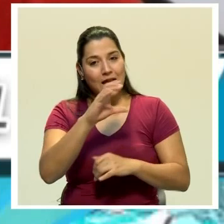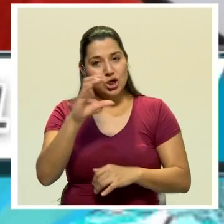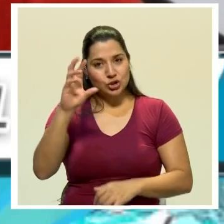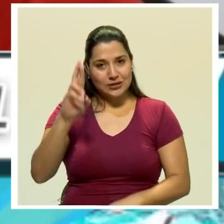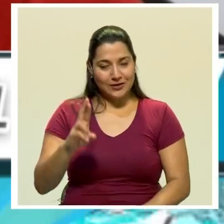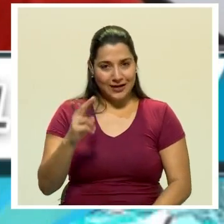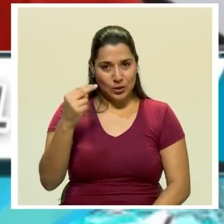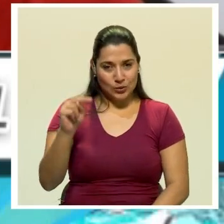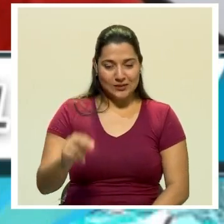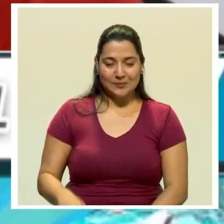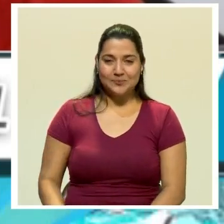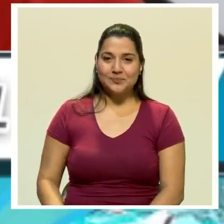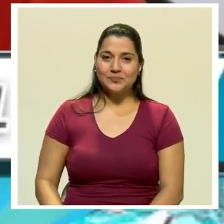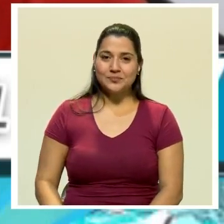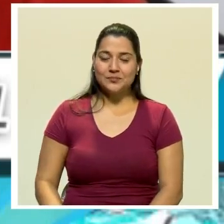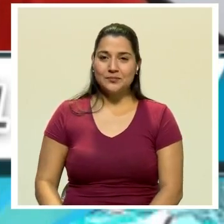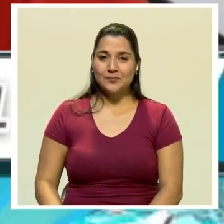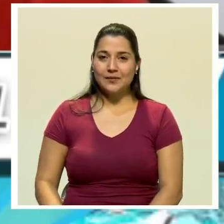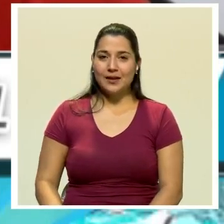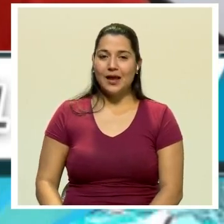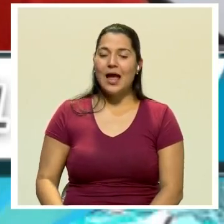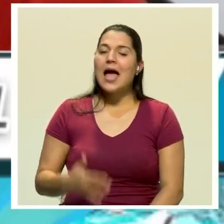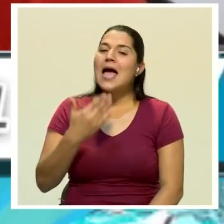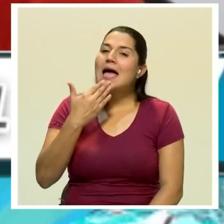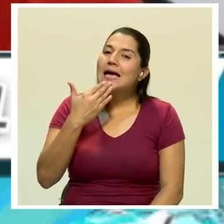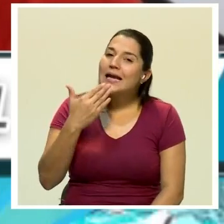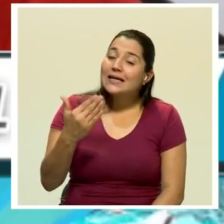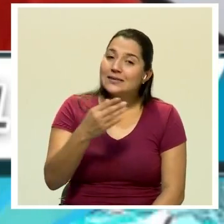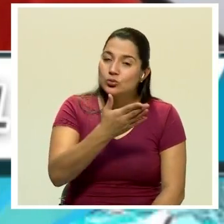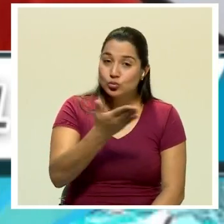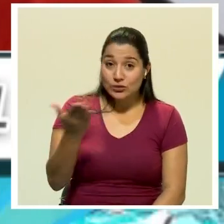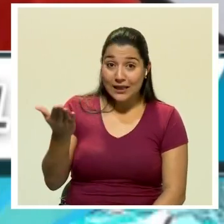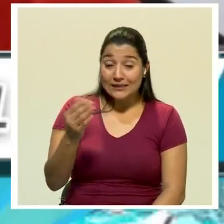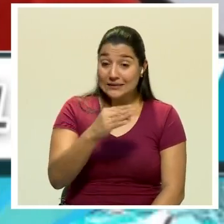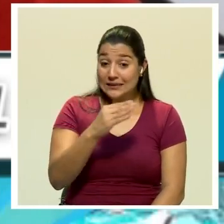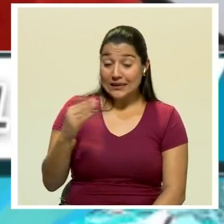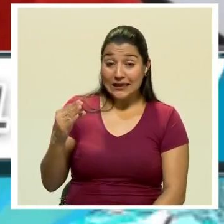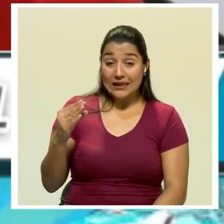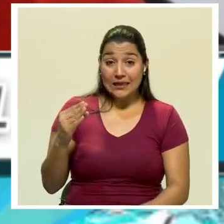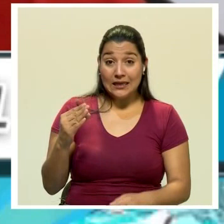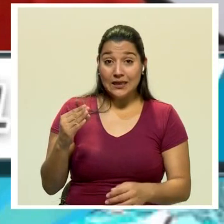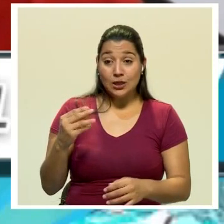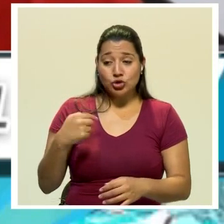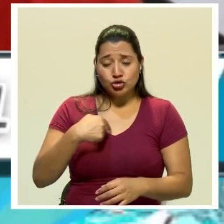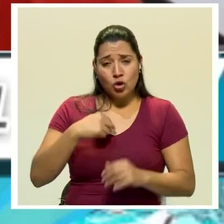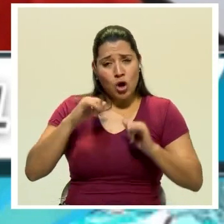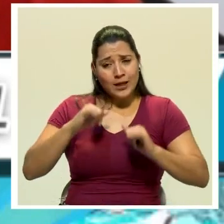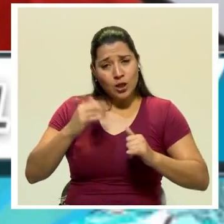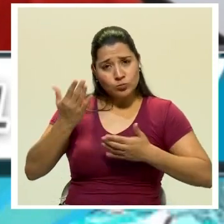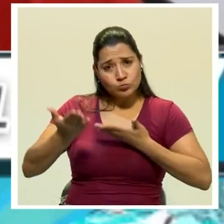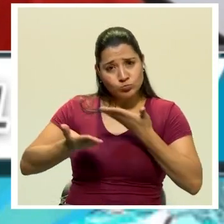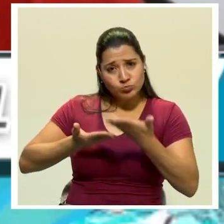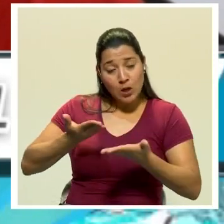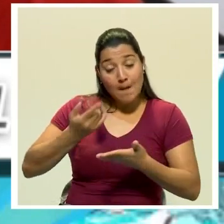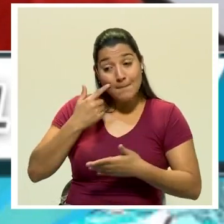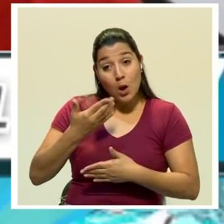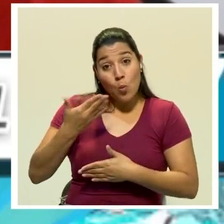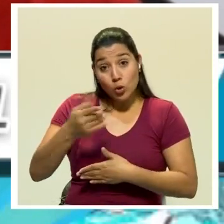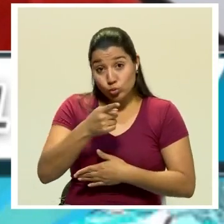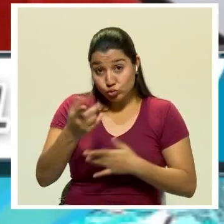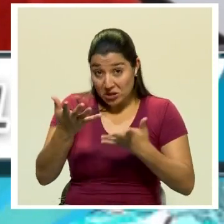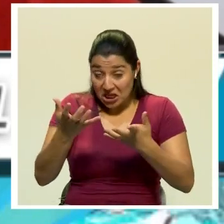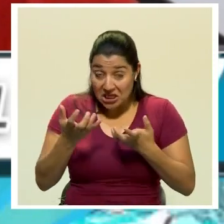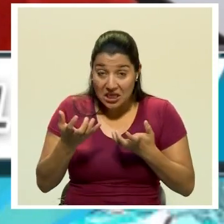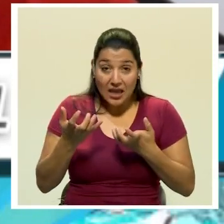Rica Noticias. Más bien, muchísimas gracias a usted y quedamos totalmente a la orden para cuando guste ampliar más